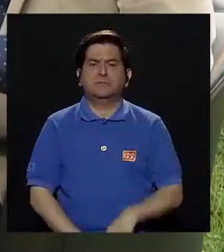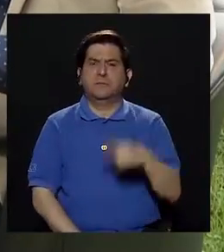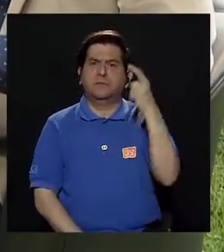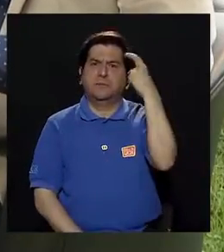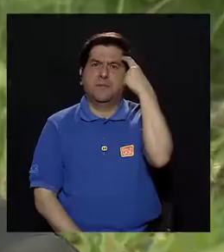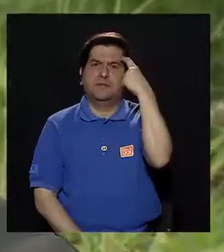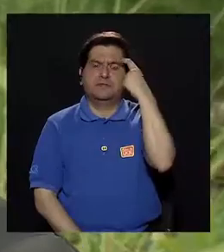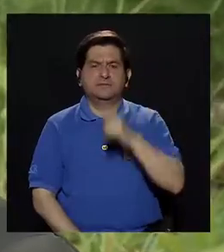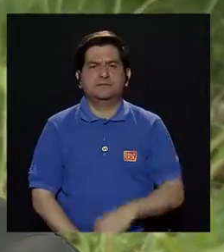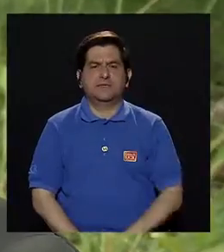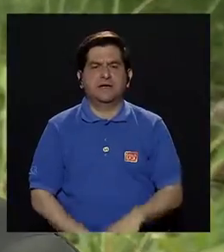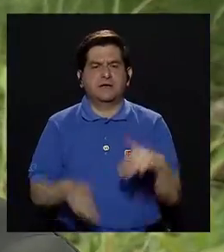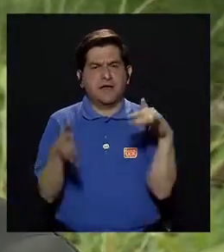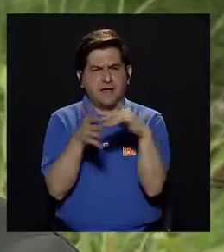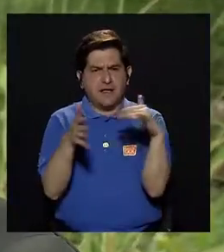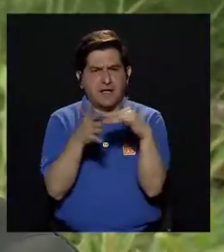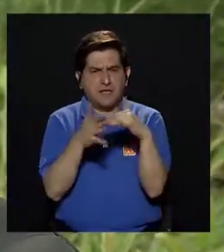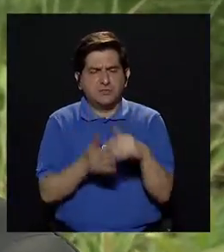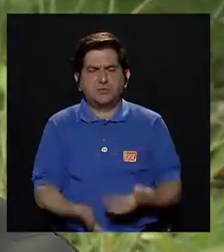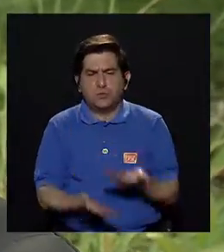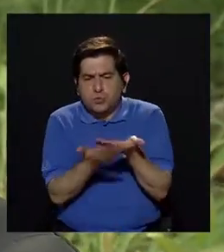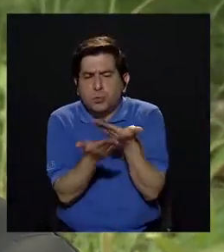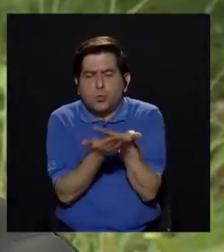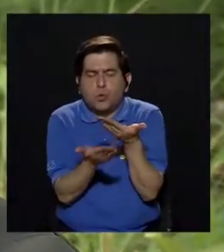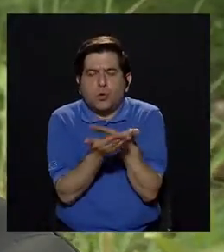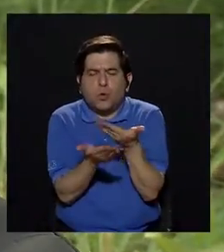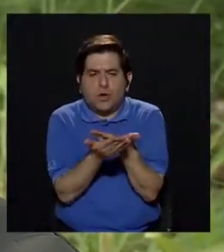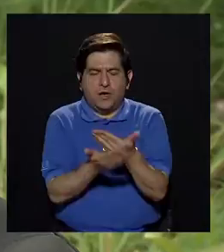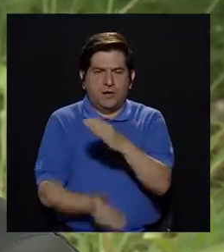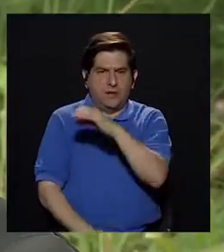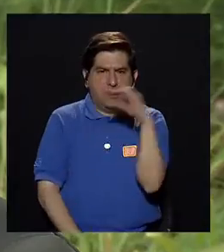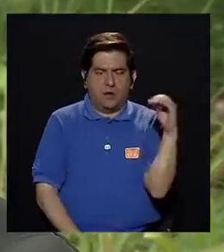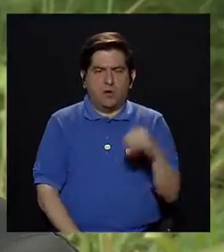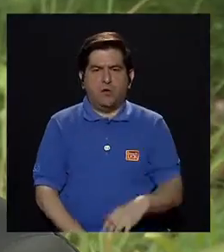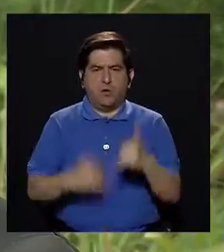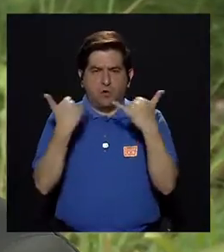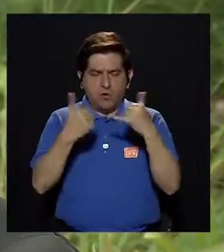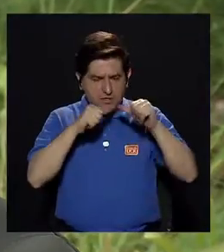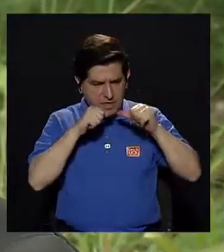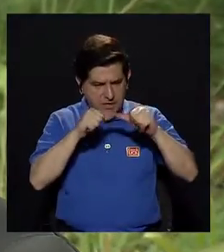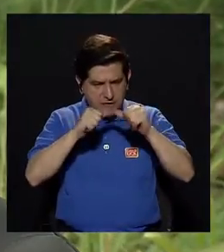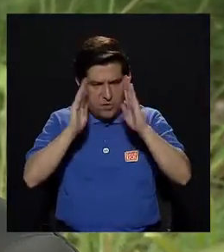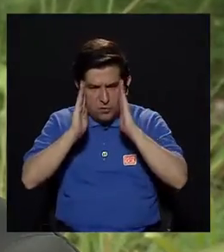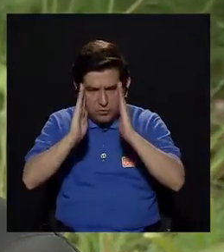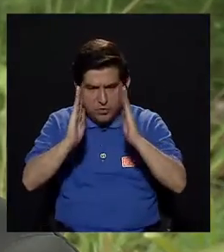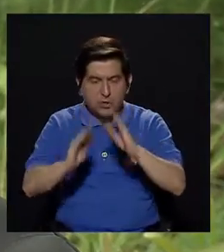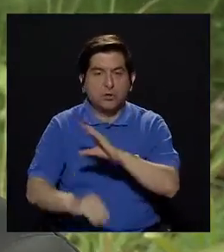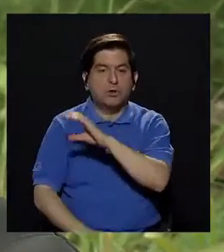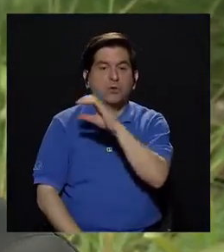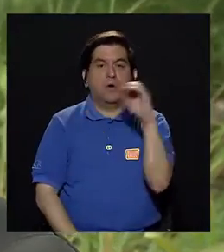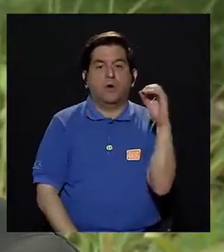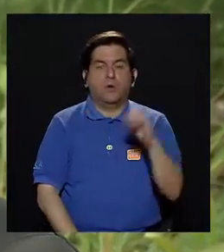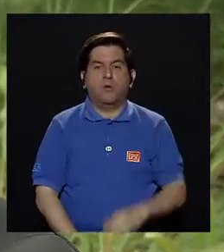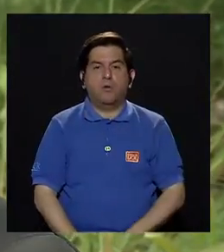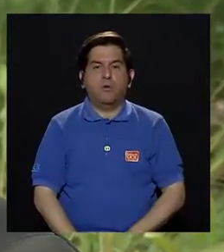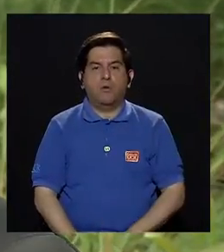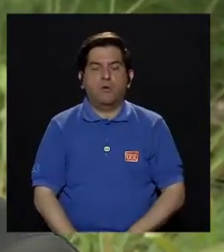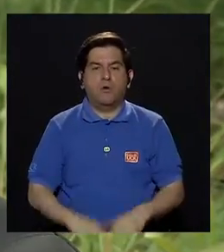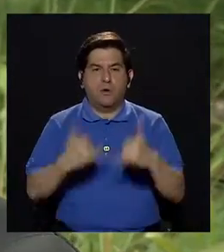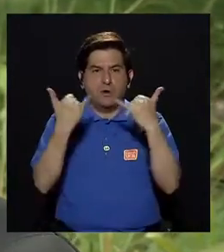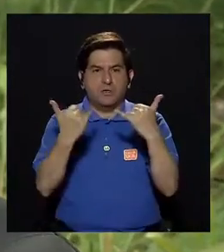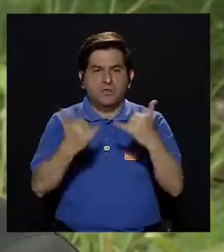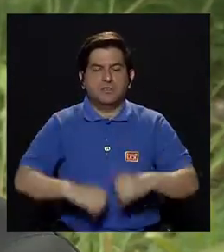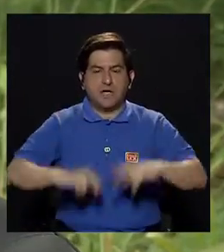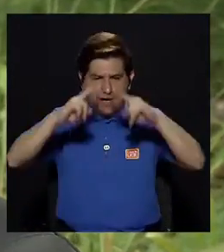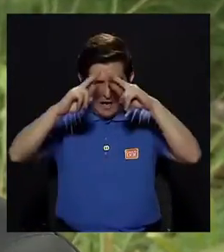Tanto en estudios experimentales como en estudios de seguimiento o de examen de